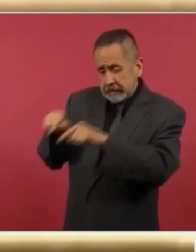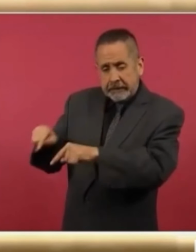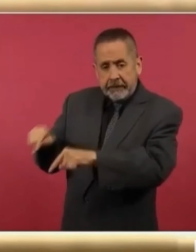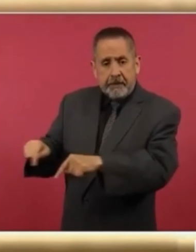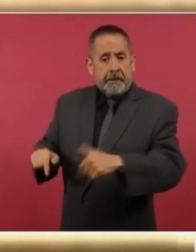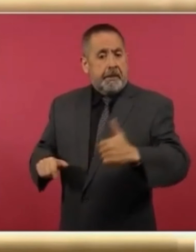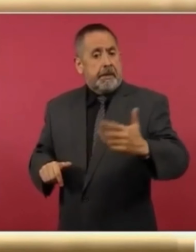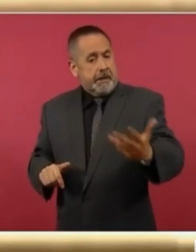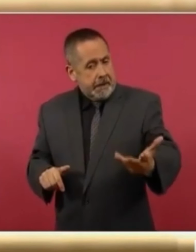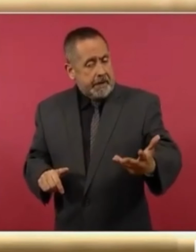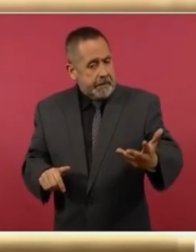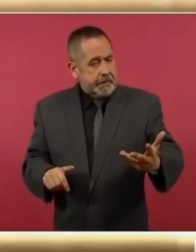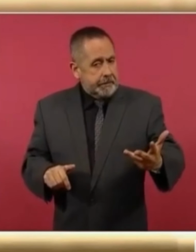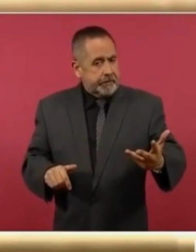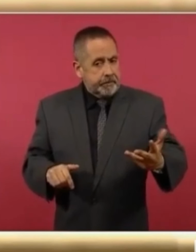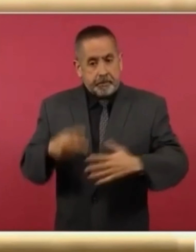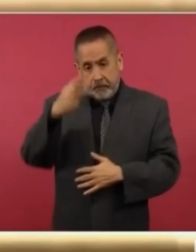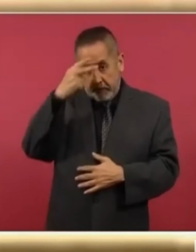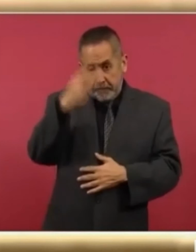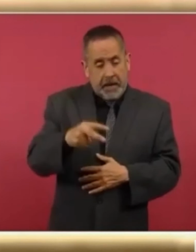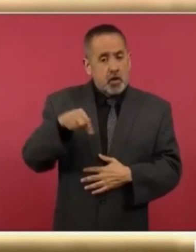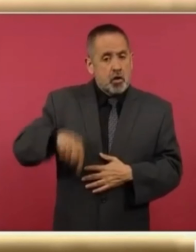México, con